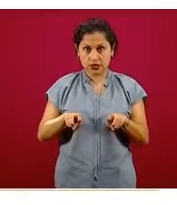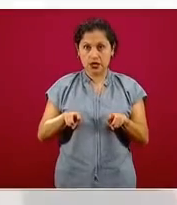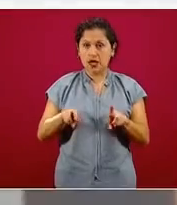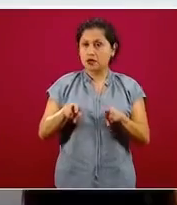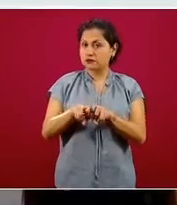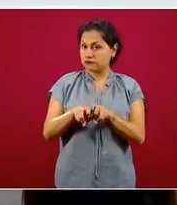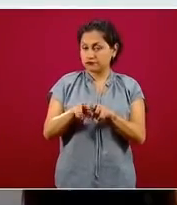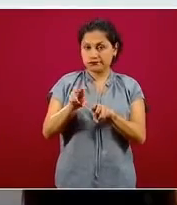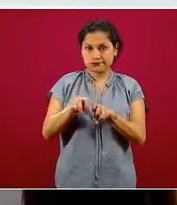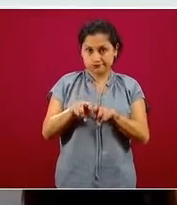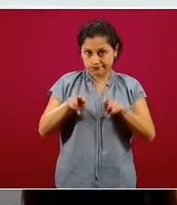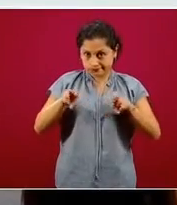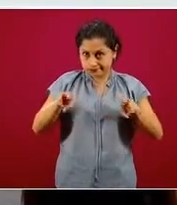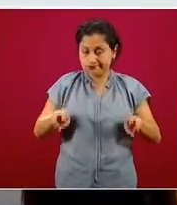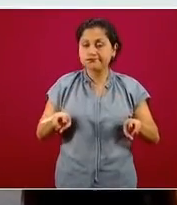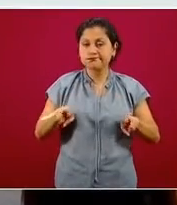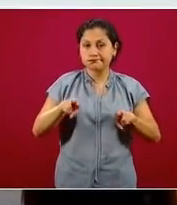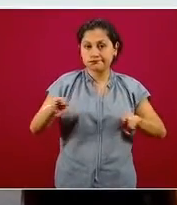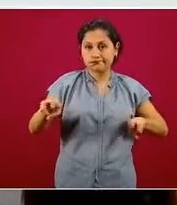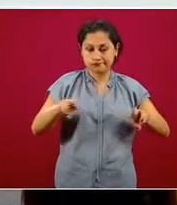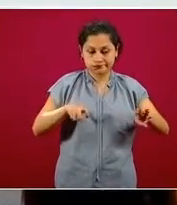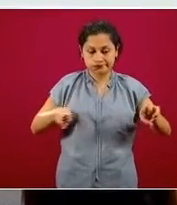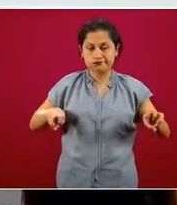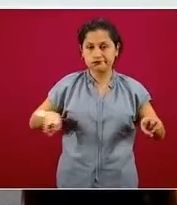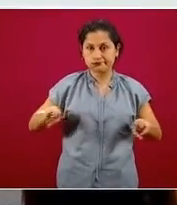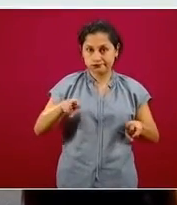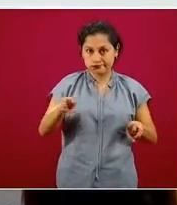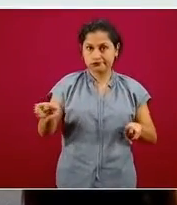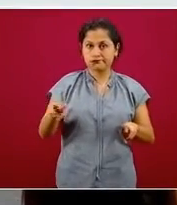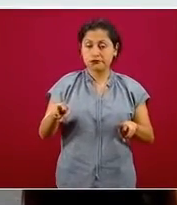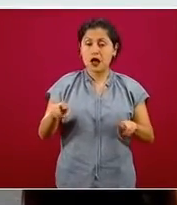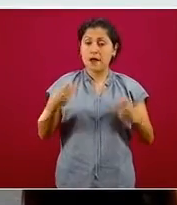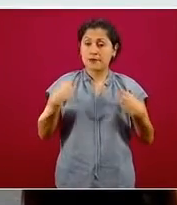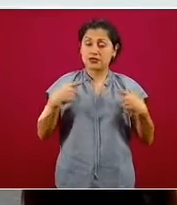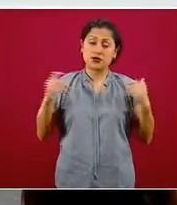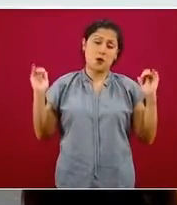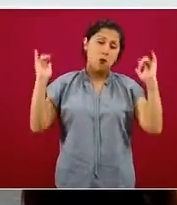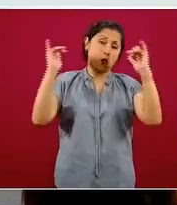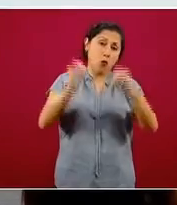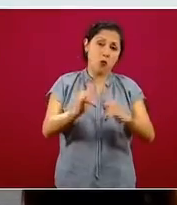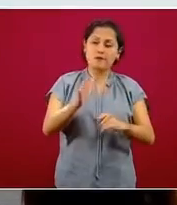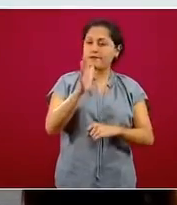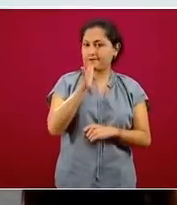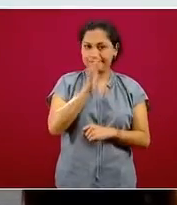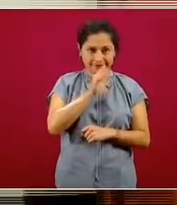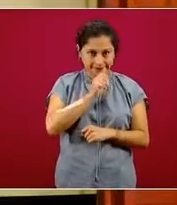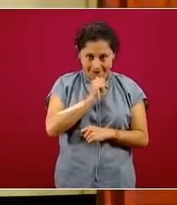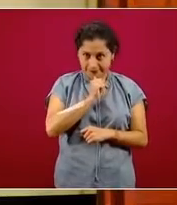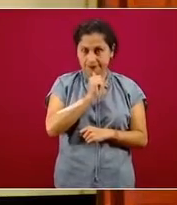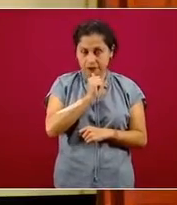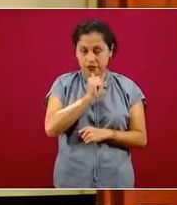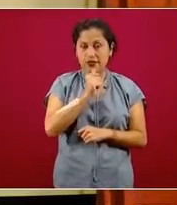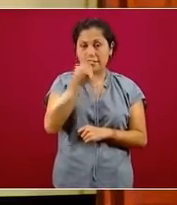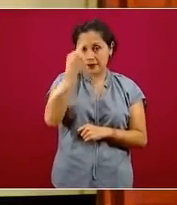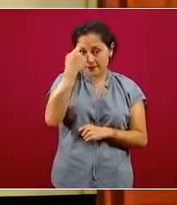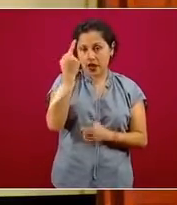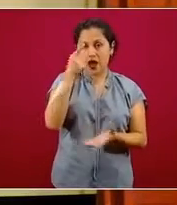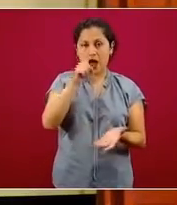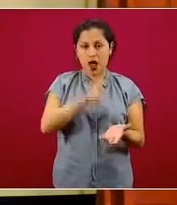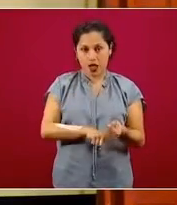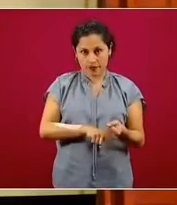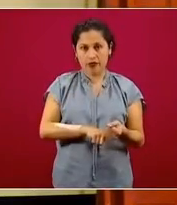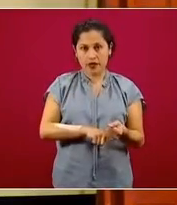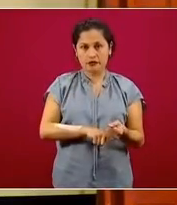manera dispersa, que no haya congregación grande de personas y que las medidas de sana distancia se mantengan